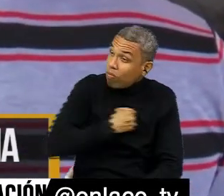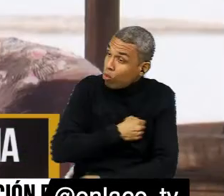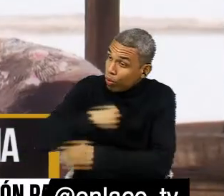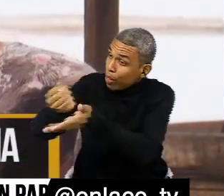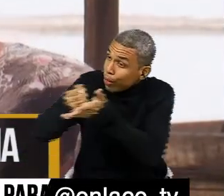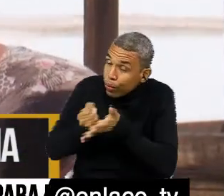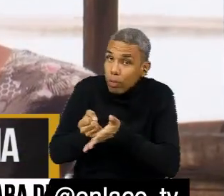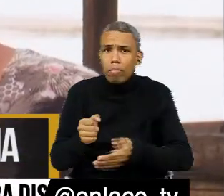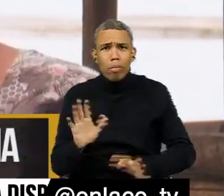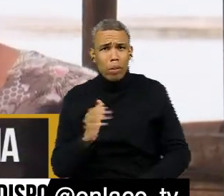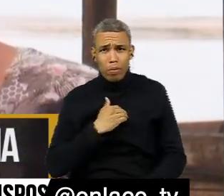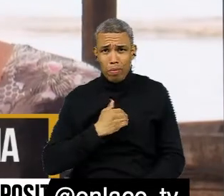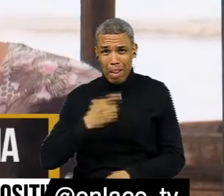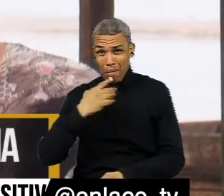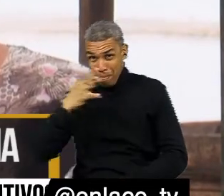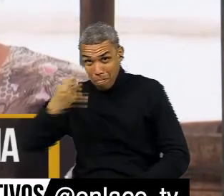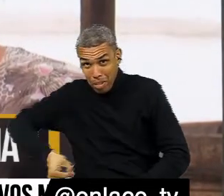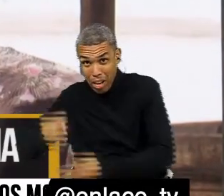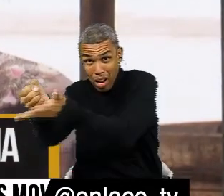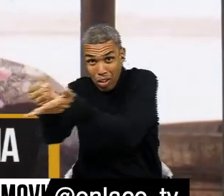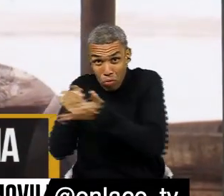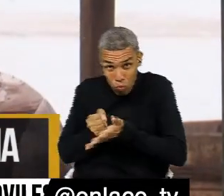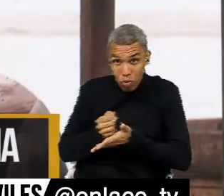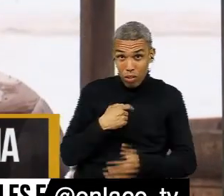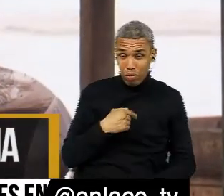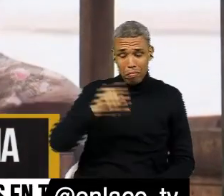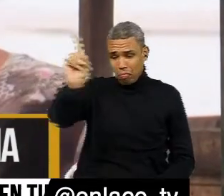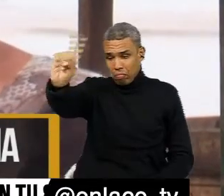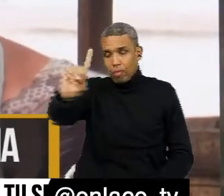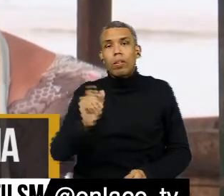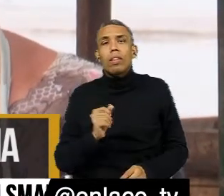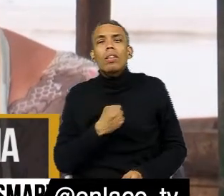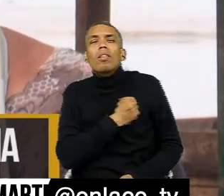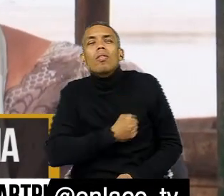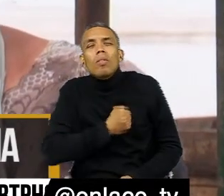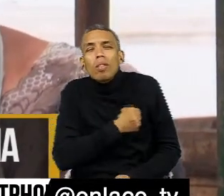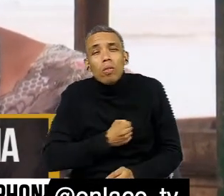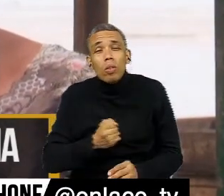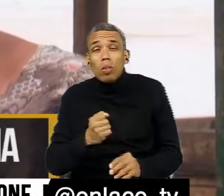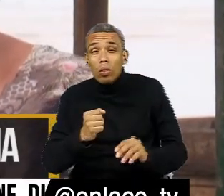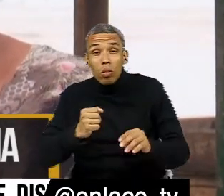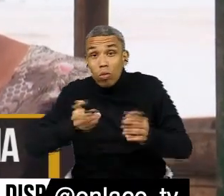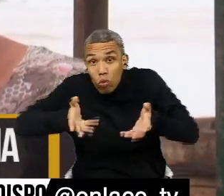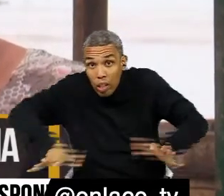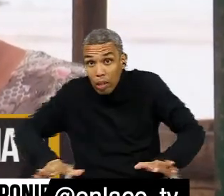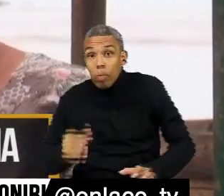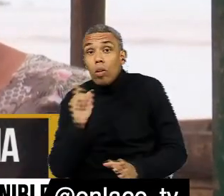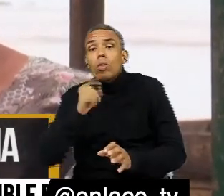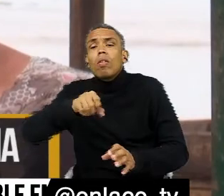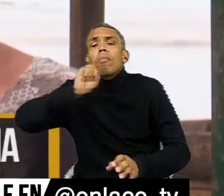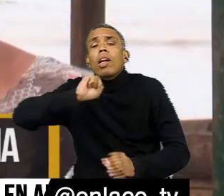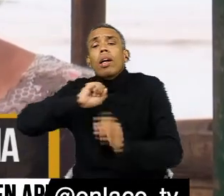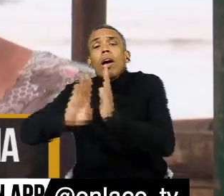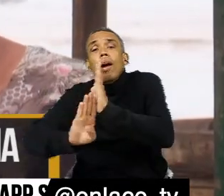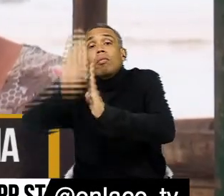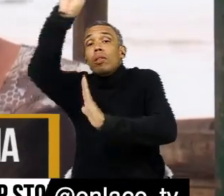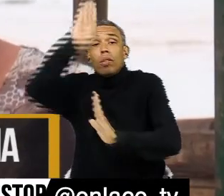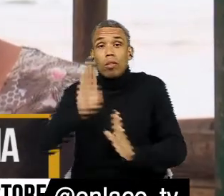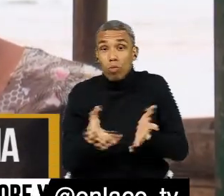pero no los ayudan. Nosotros no los vamos a oponer, Barranca Bermeja, escuche, el Magdalena Medio. Nosotros somos personas de bajos recursos